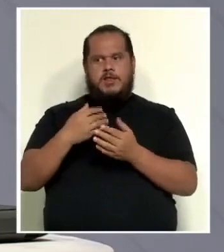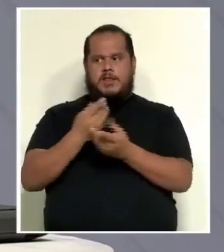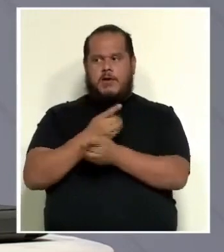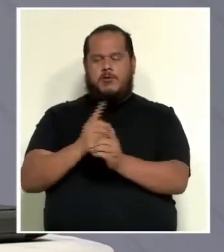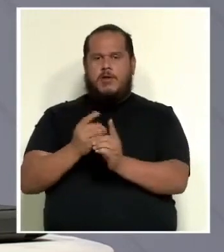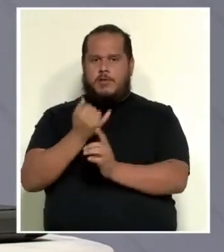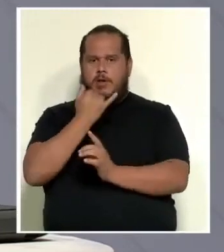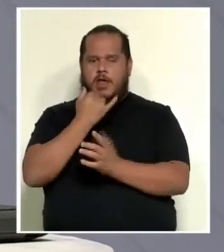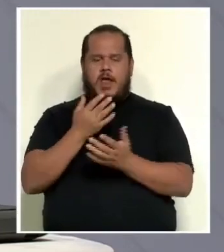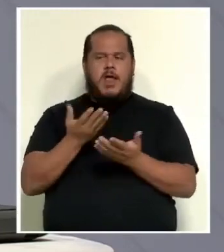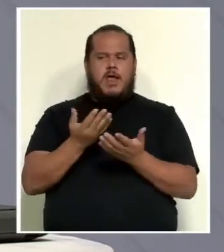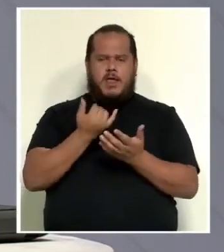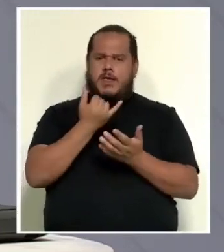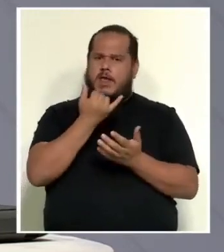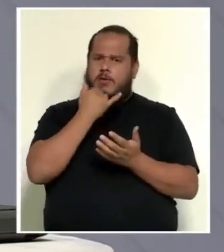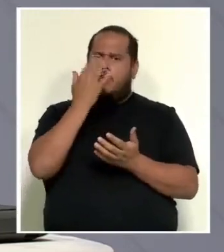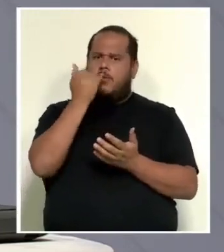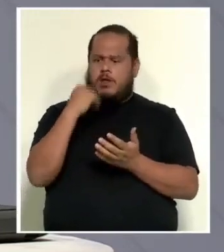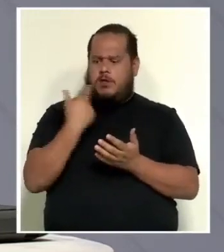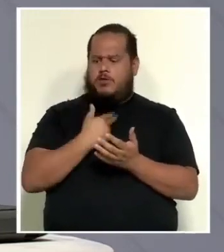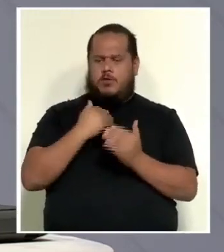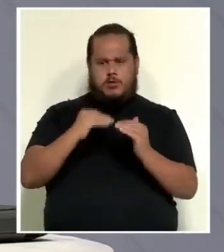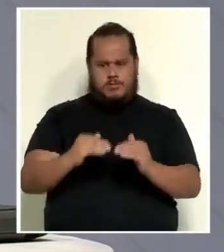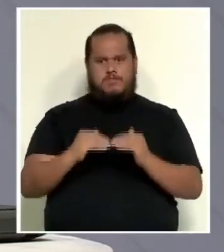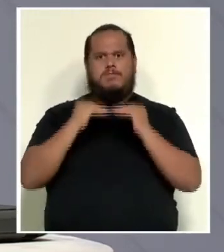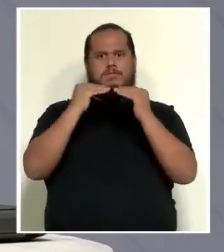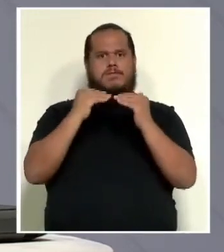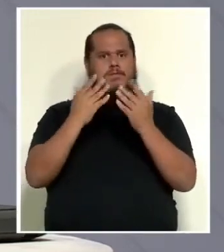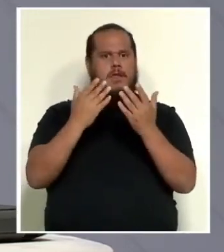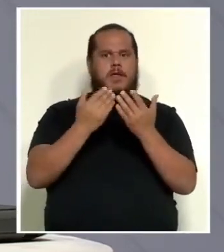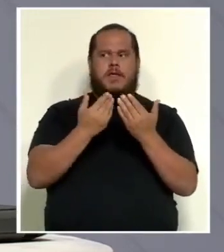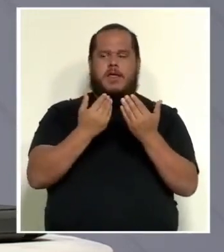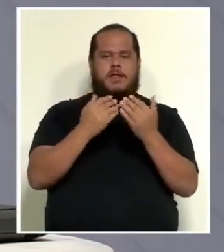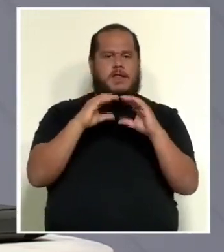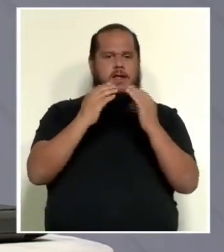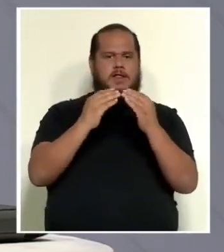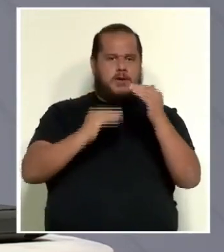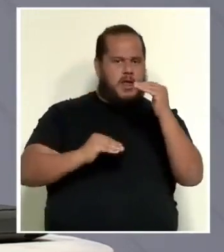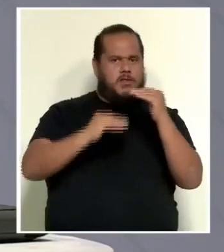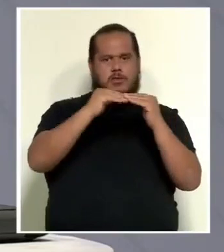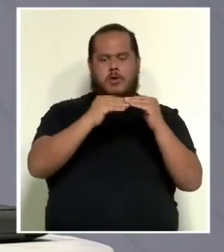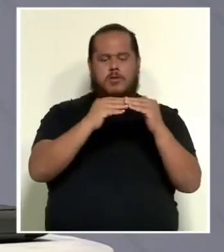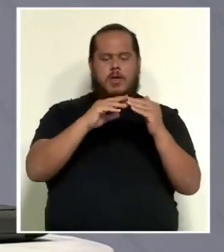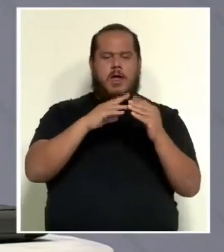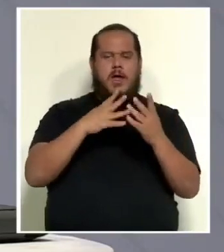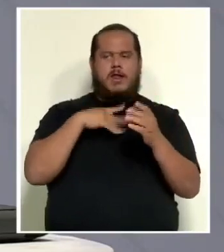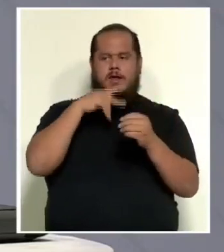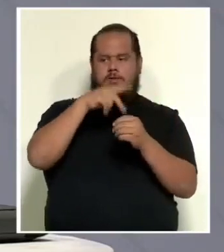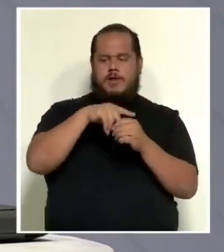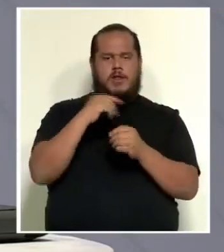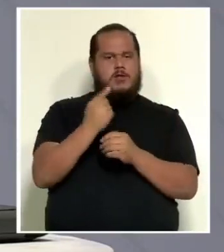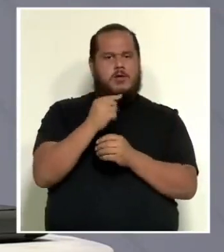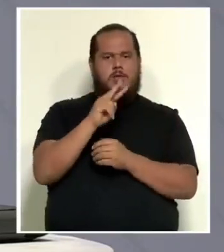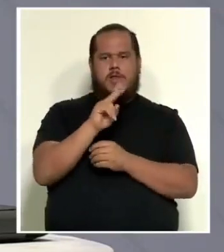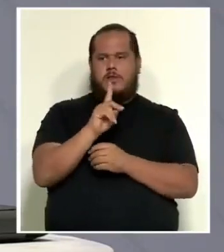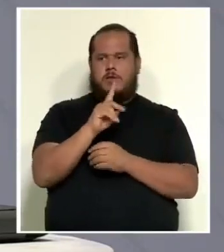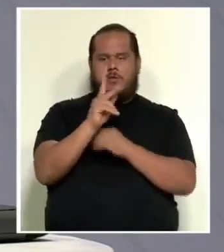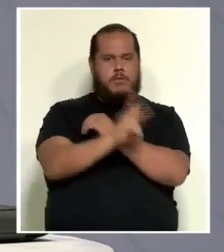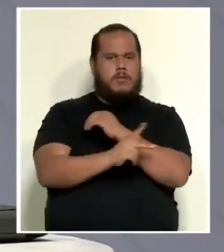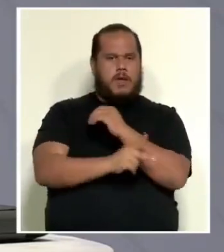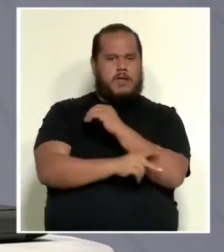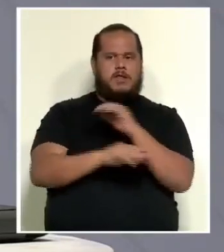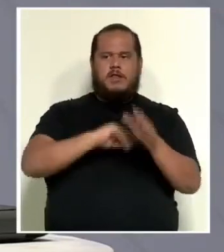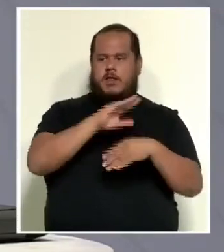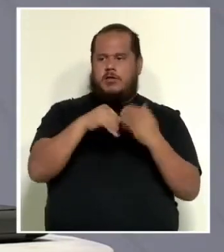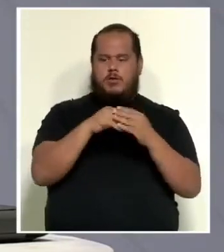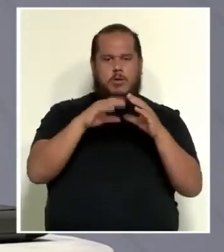para que volviéramos a subir a esa categoría, que es la categoría top, exclusiva, a la que pertenecen solo 21 países del